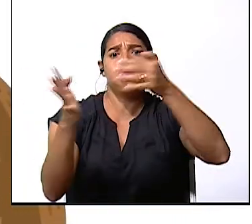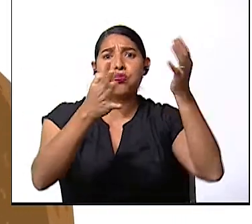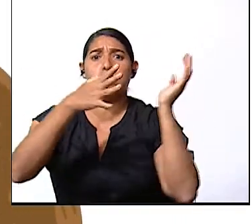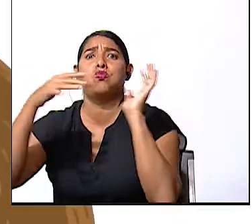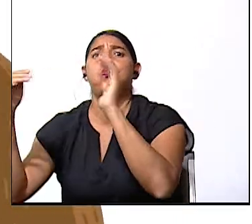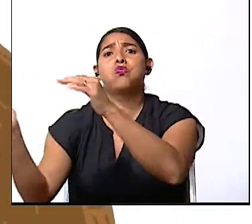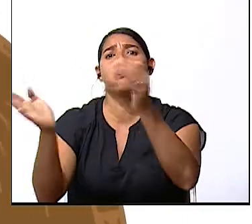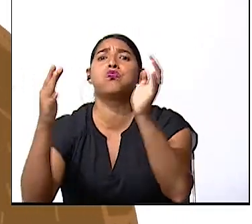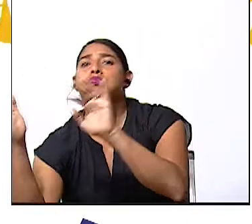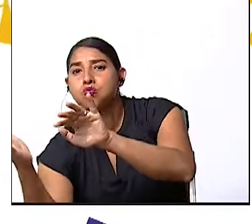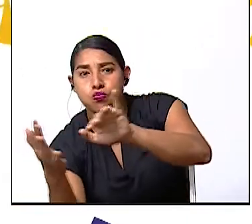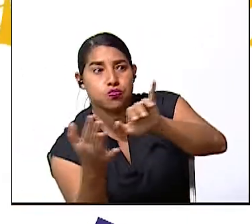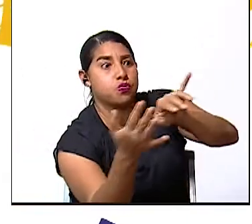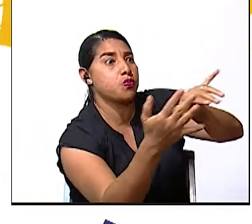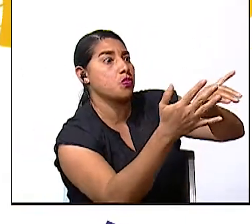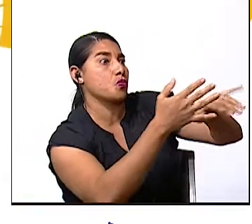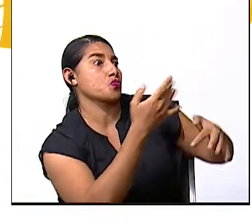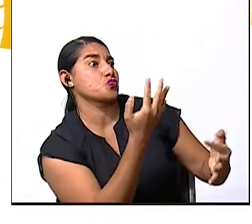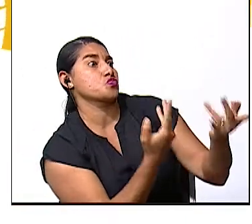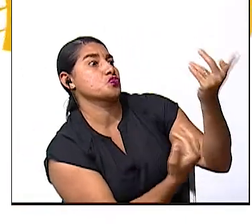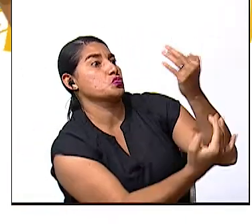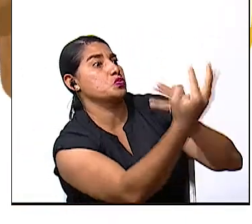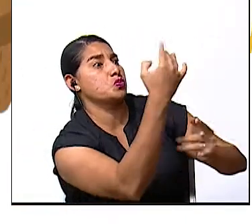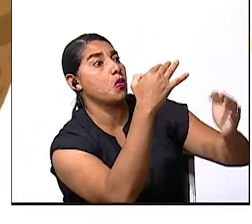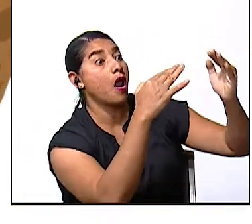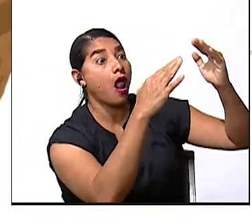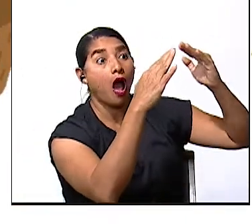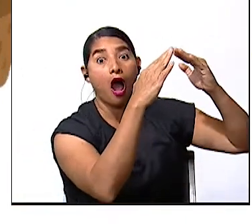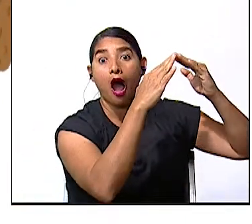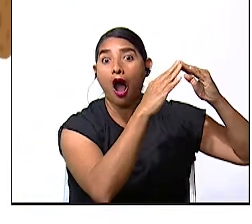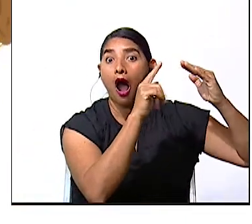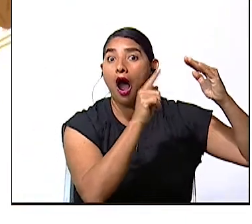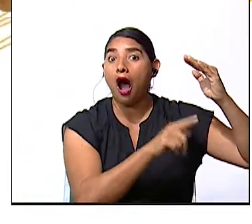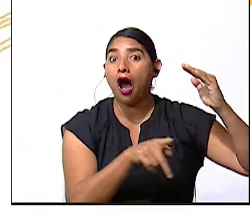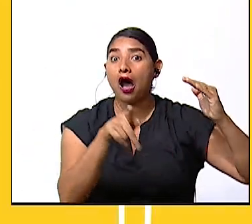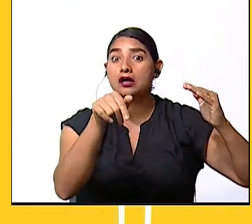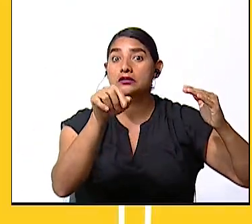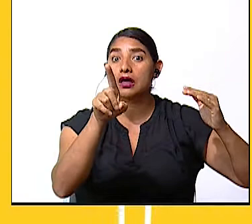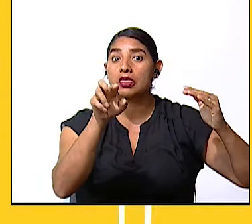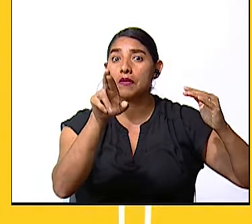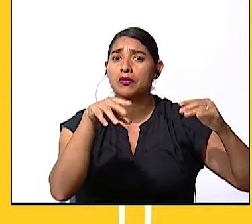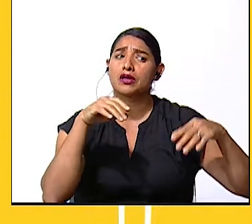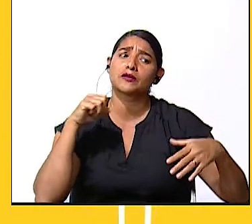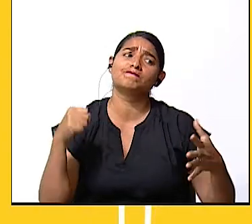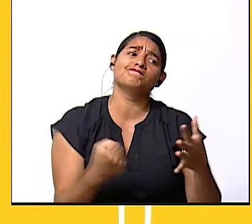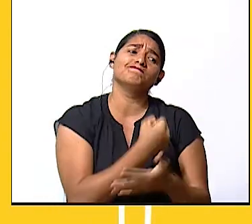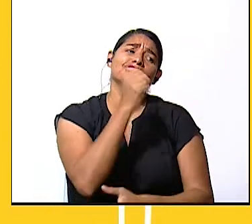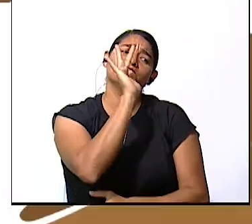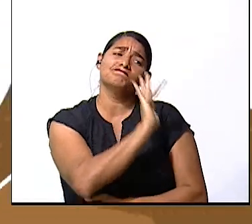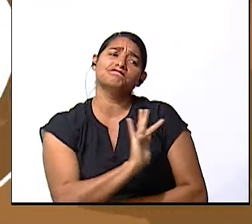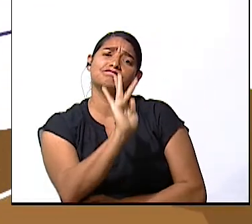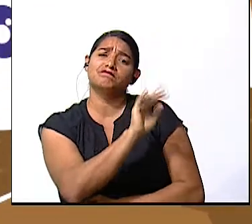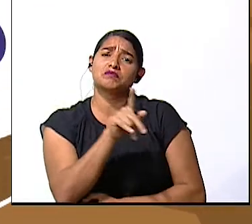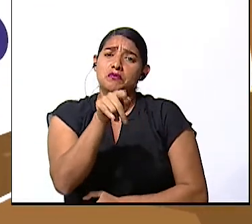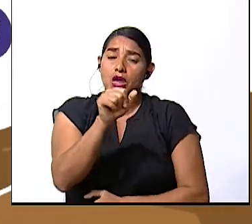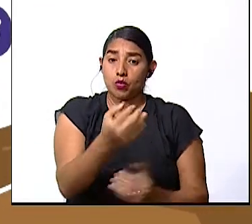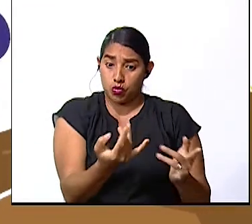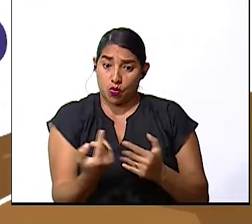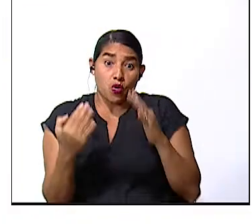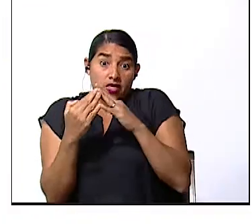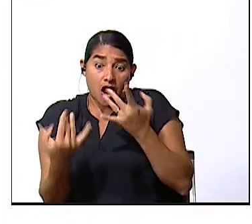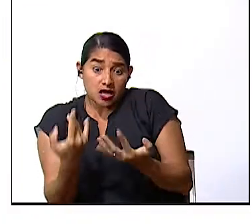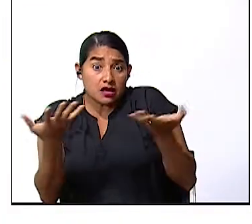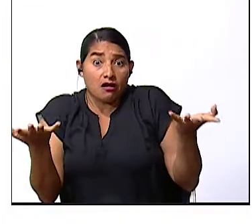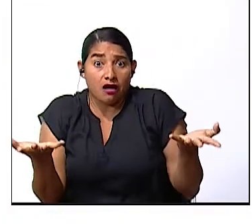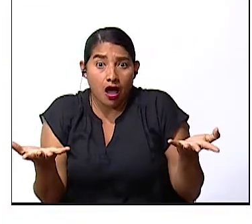viento cambió y lo que terminó en ceniza fue la casa de Pedro. Pobre Pedro. Pero iba a quemar nuestra